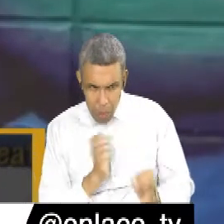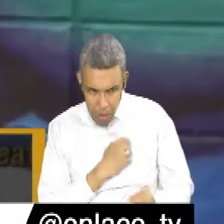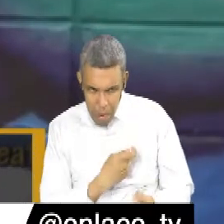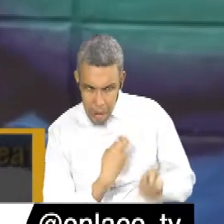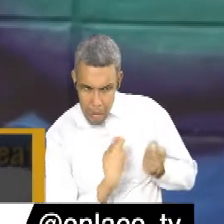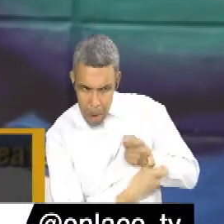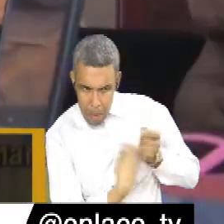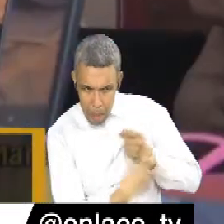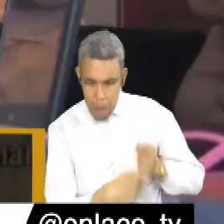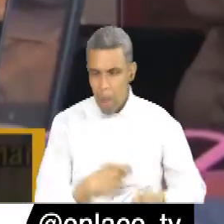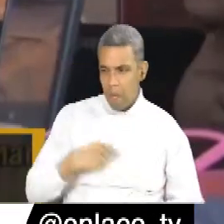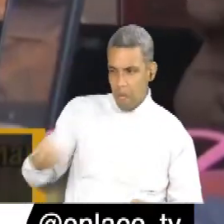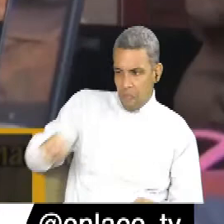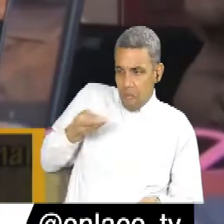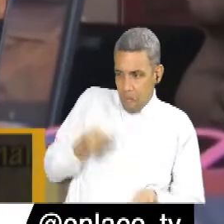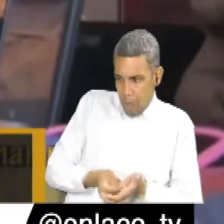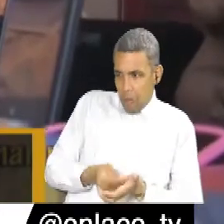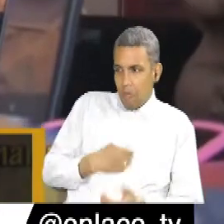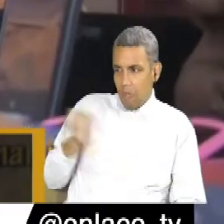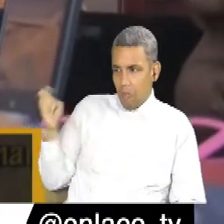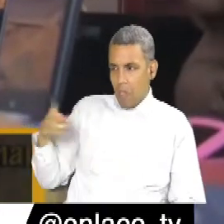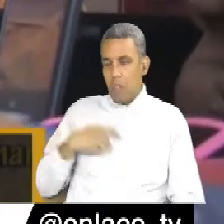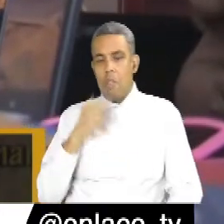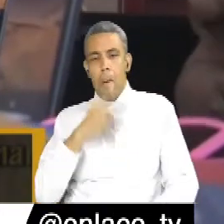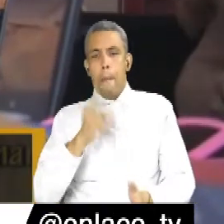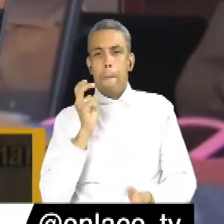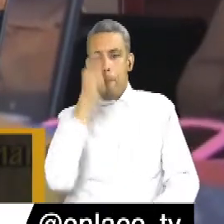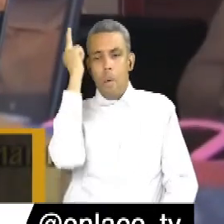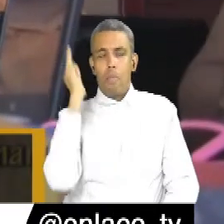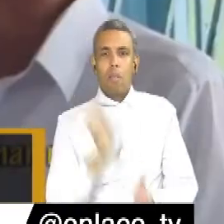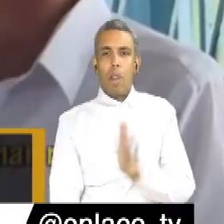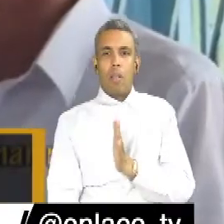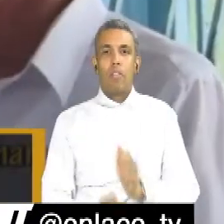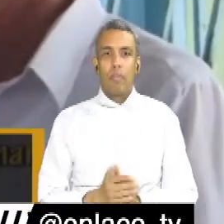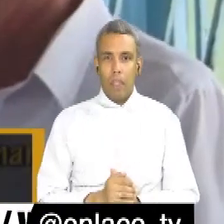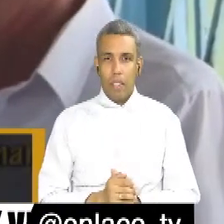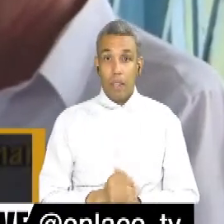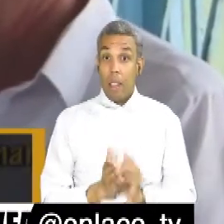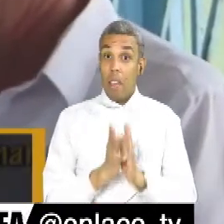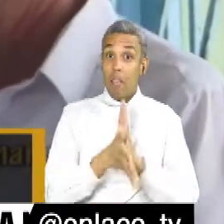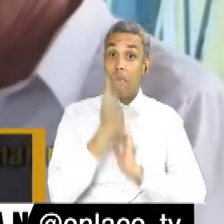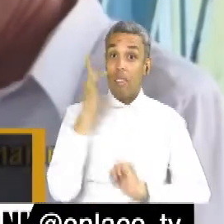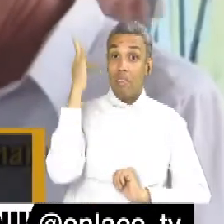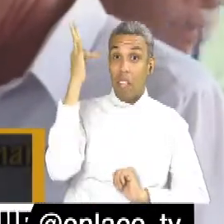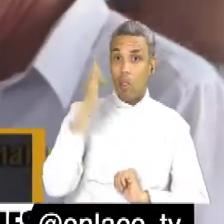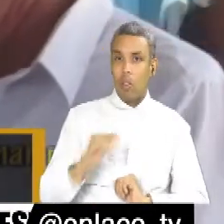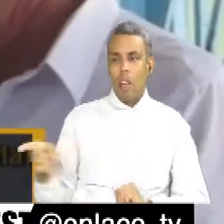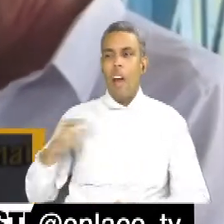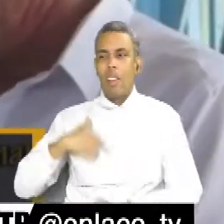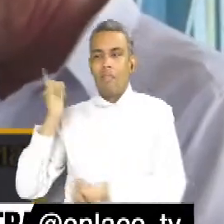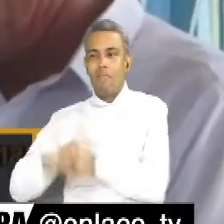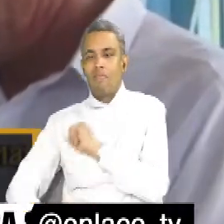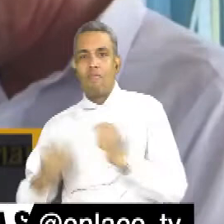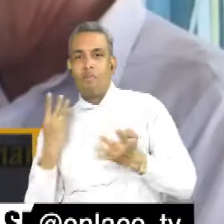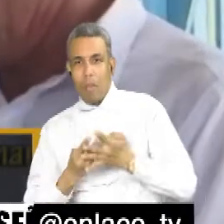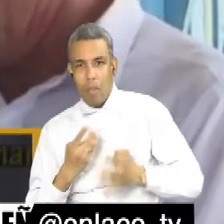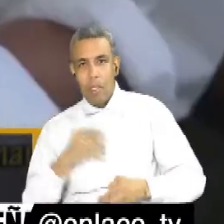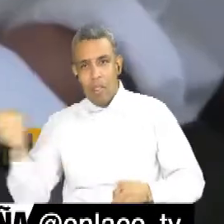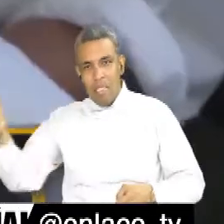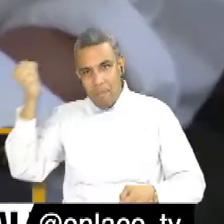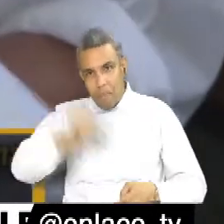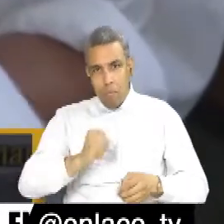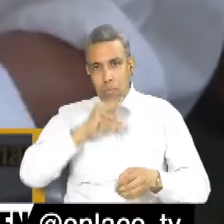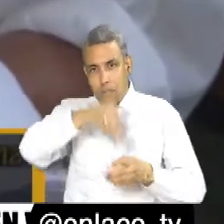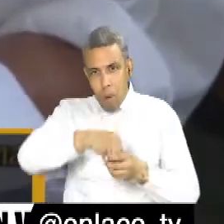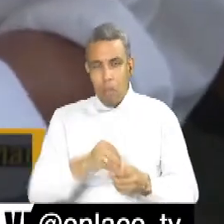segundo argumento es el rol de David Ravelo durante más de 10 años como defensor. Desde su posición denunció la incursión de paramilitares y